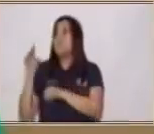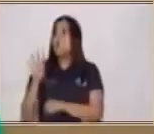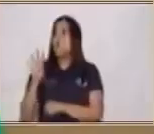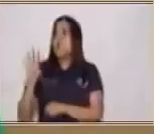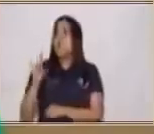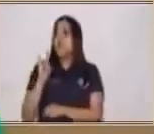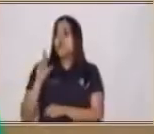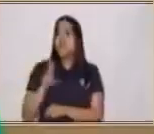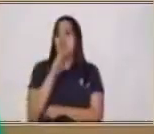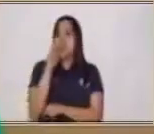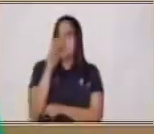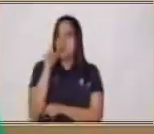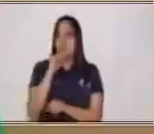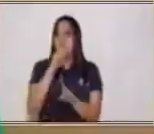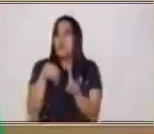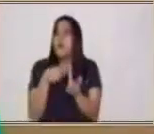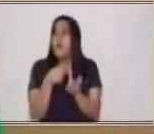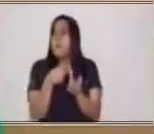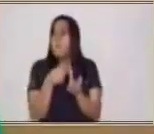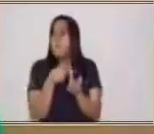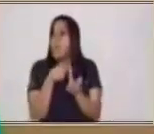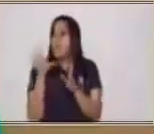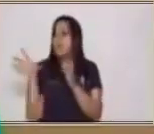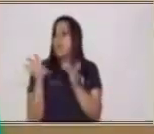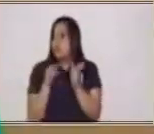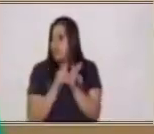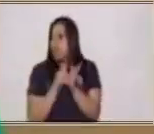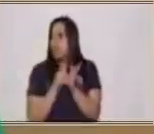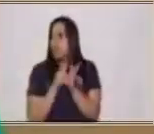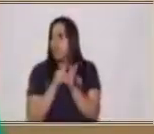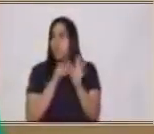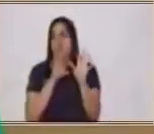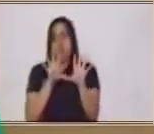cuadrado. Más, copiamos el término de en medio,